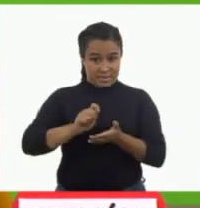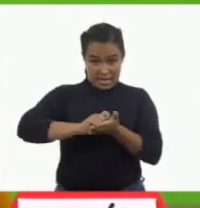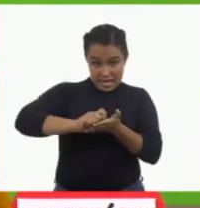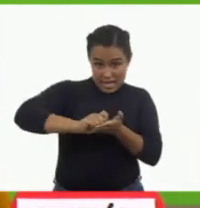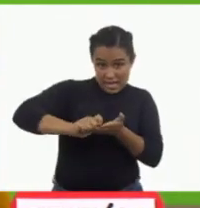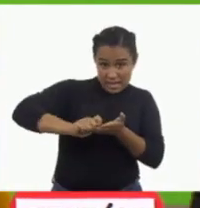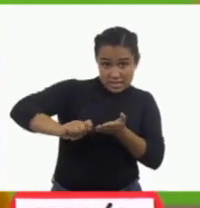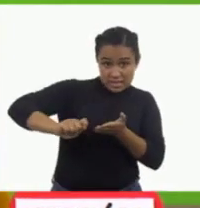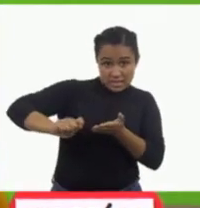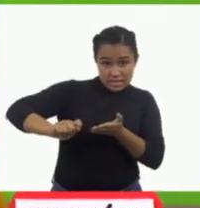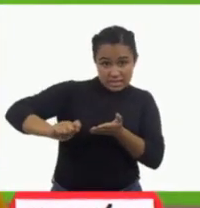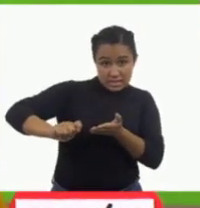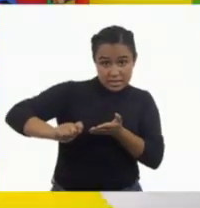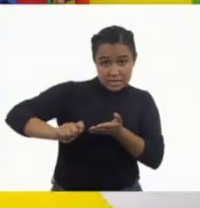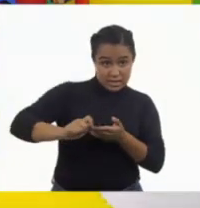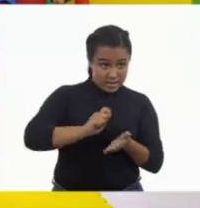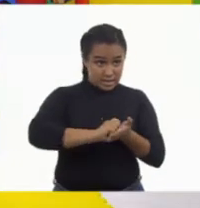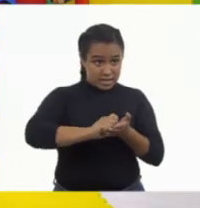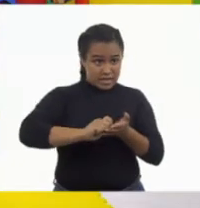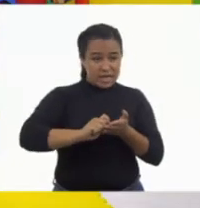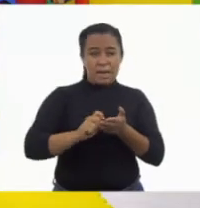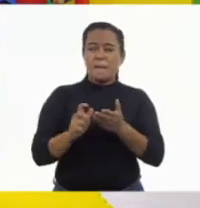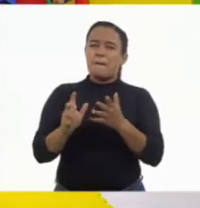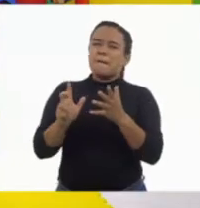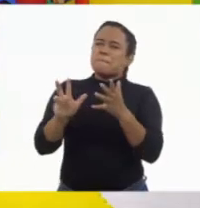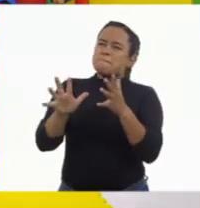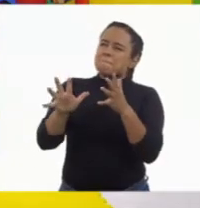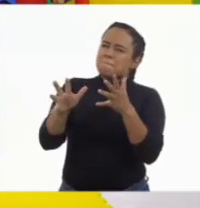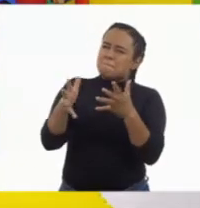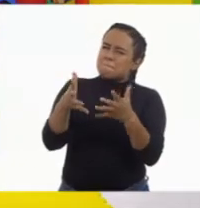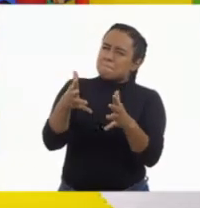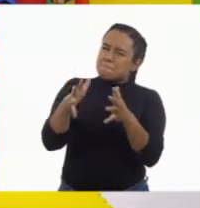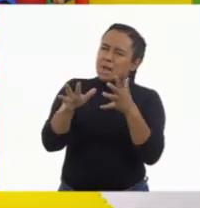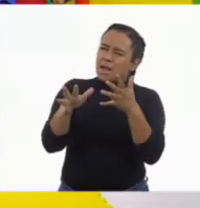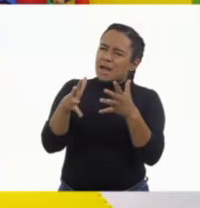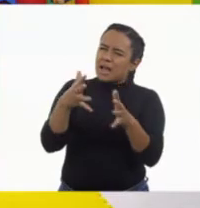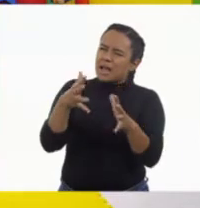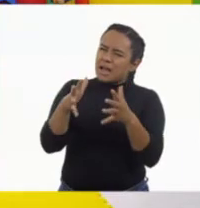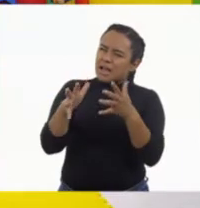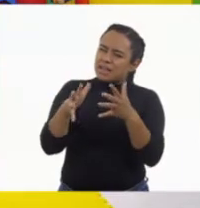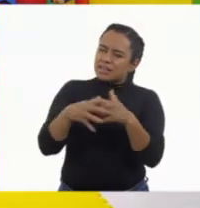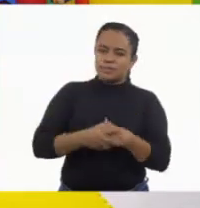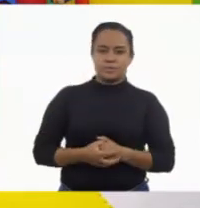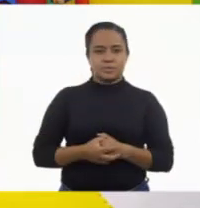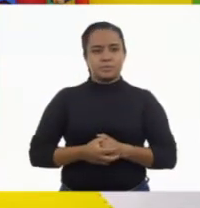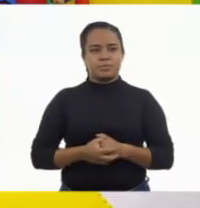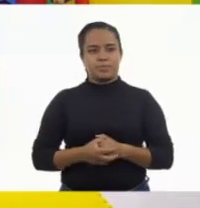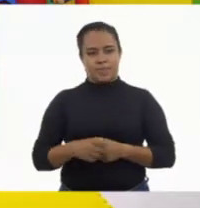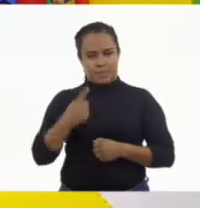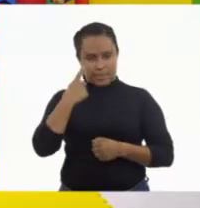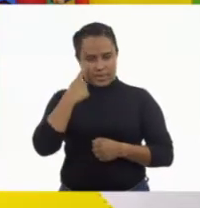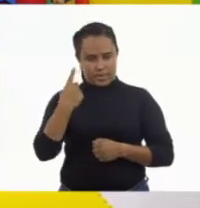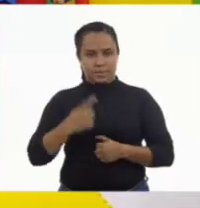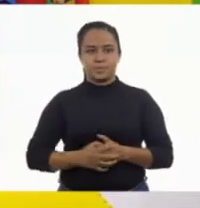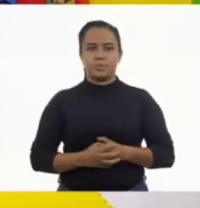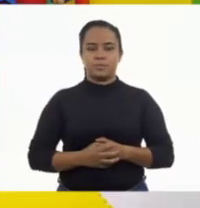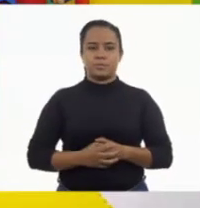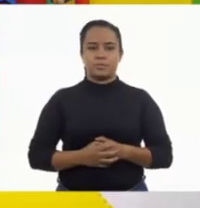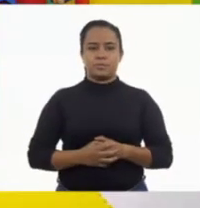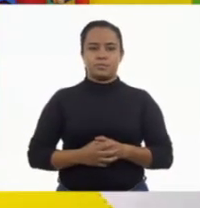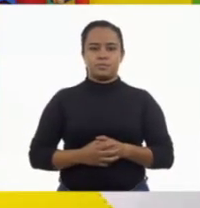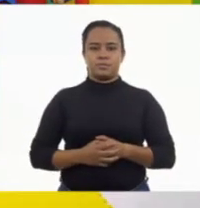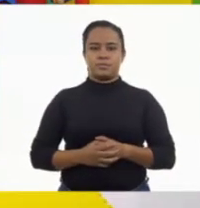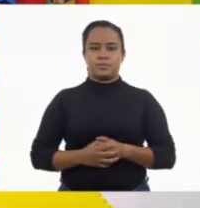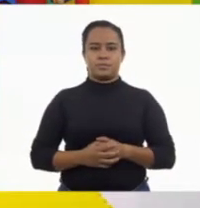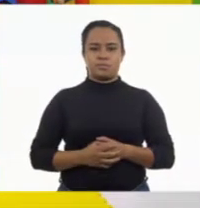¿Escribir? ¿Es escribir? Más o menos. A ver. A ver, me voy a girar y voy